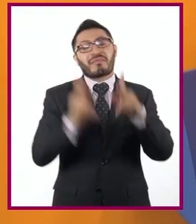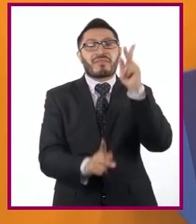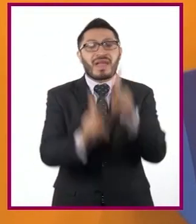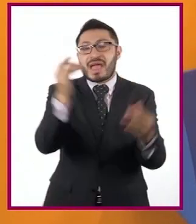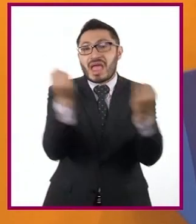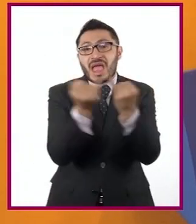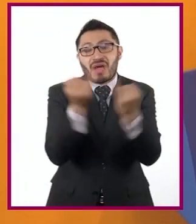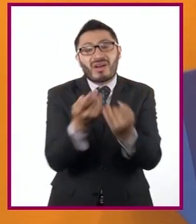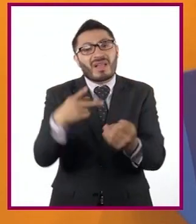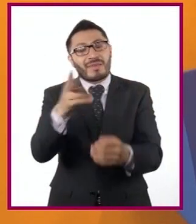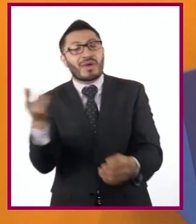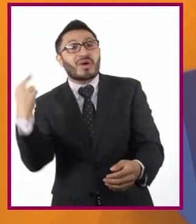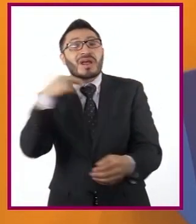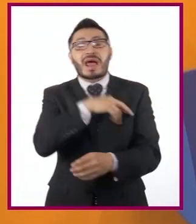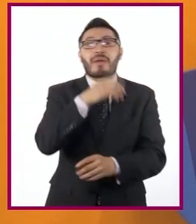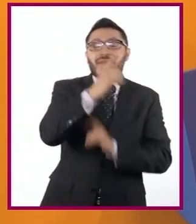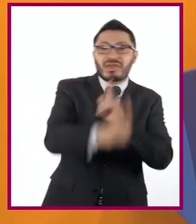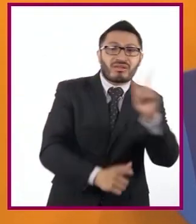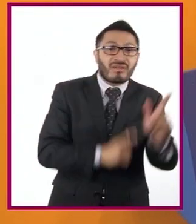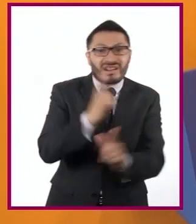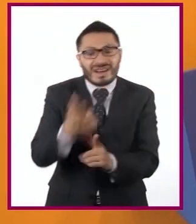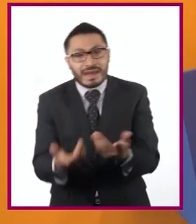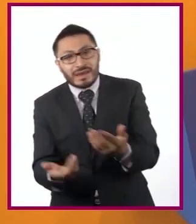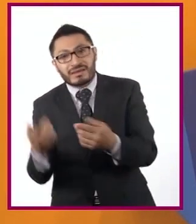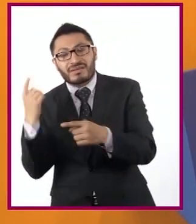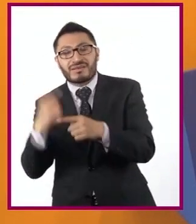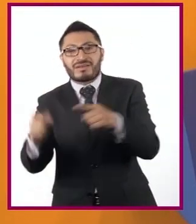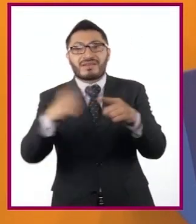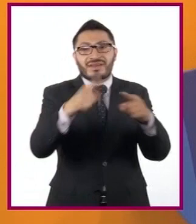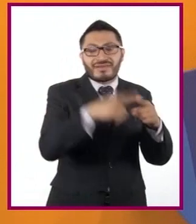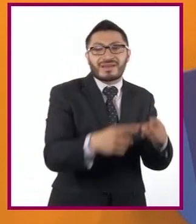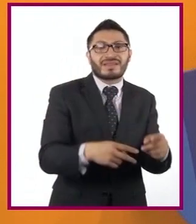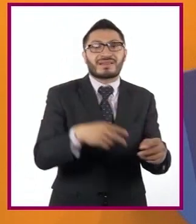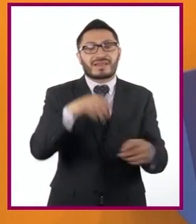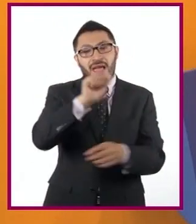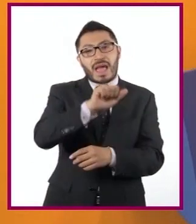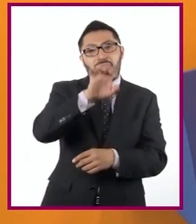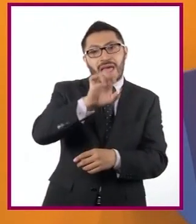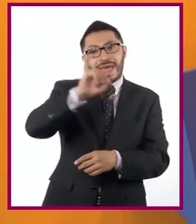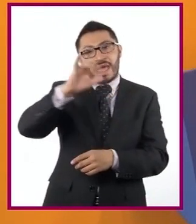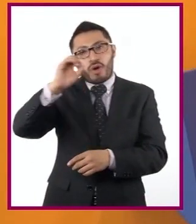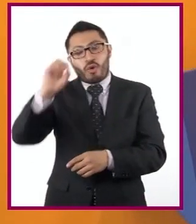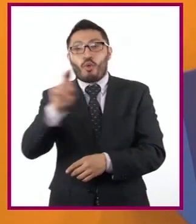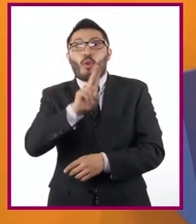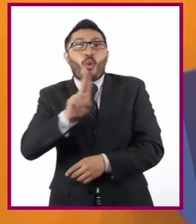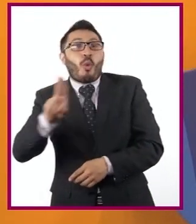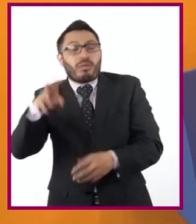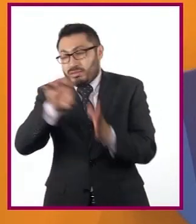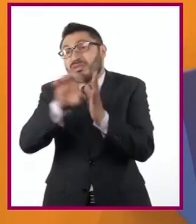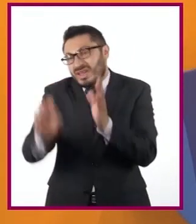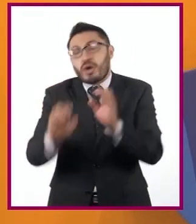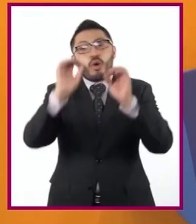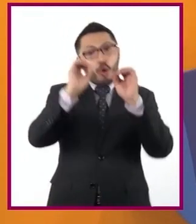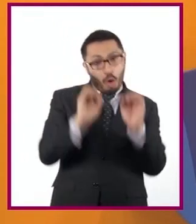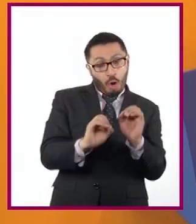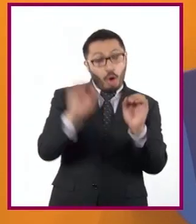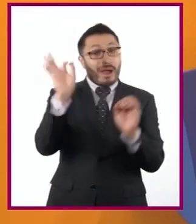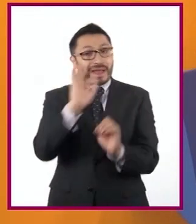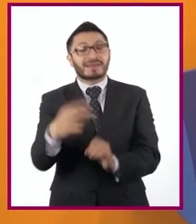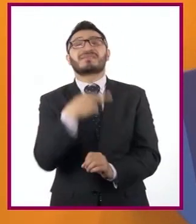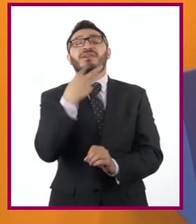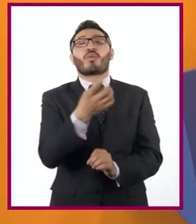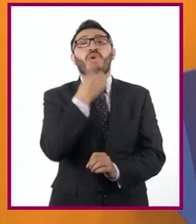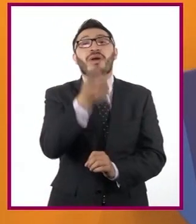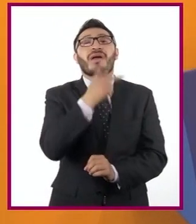lo hacen más rápido, más lento, alargan ciertas vocales, entre otras. O dos, al momento de pronunciar las palabras,